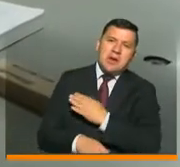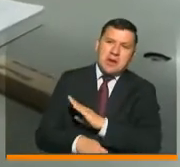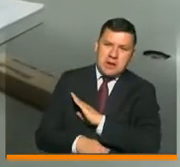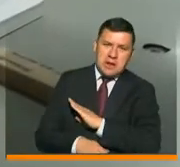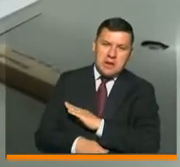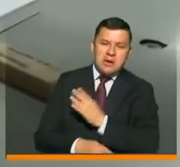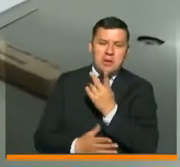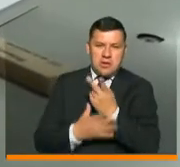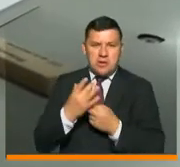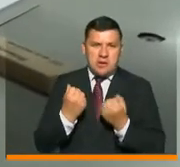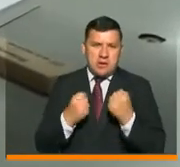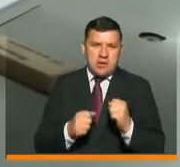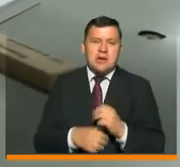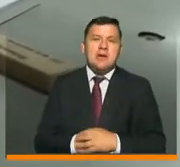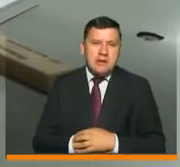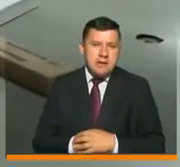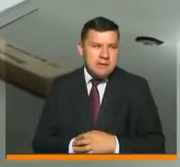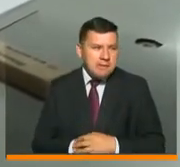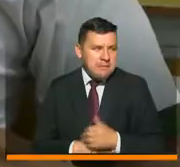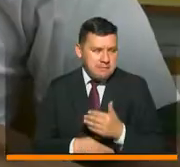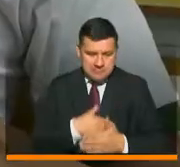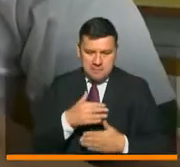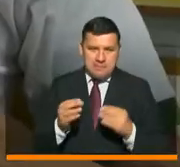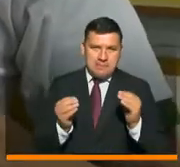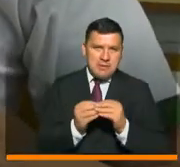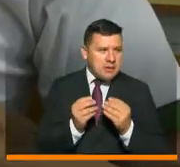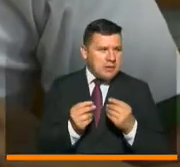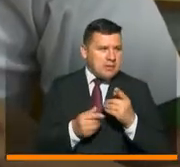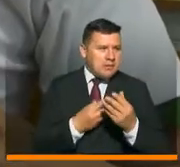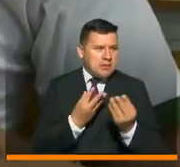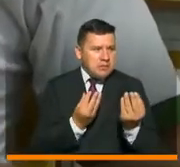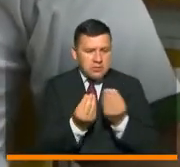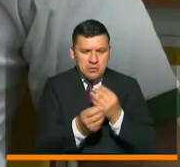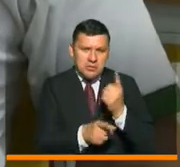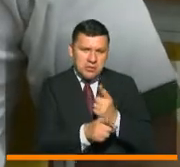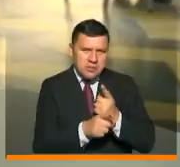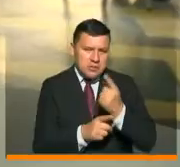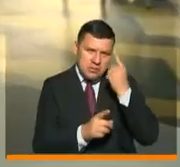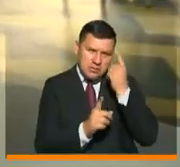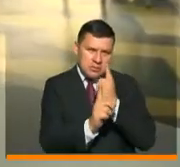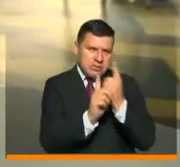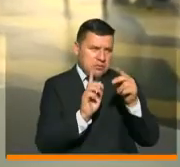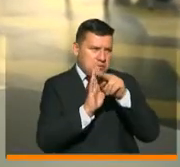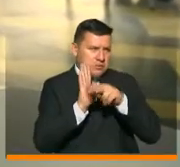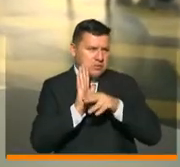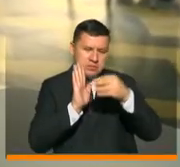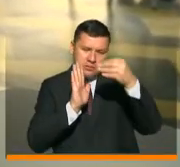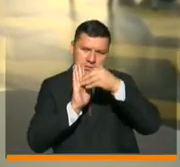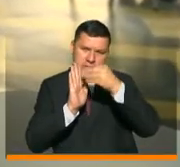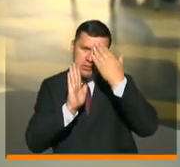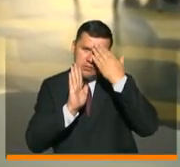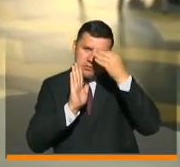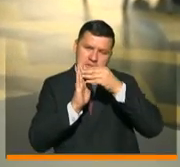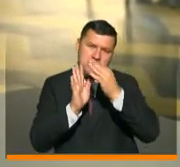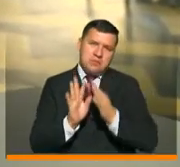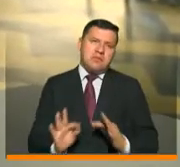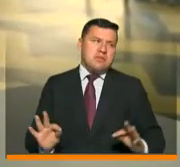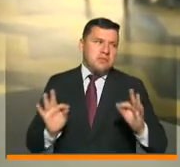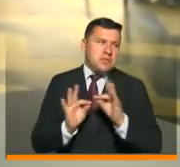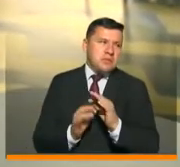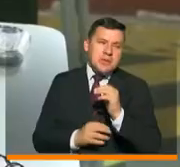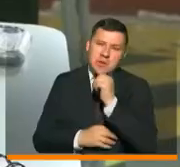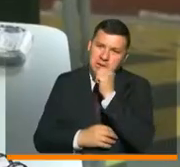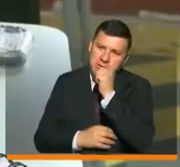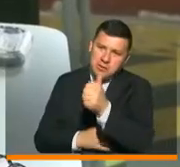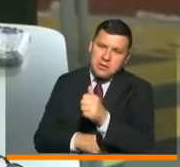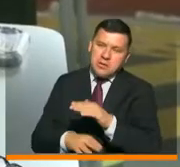hay que redoblar esfuerzos, hay que hacerlo con mayor velocidad, oportunidad, guardando todos los protocolos, porque sabemos que es muy importante.